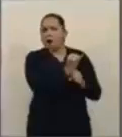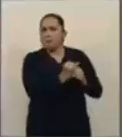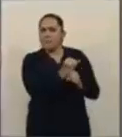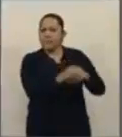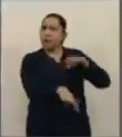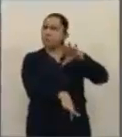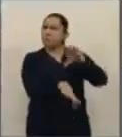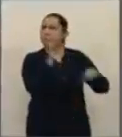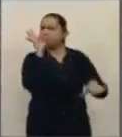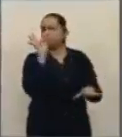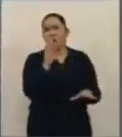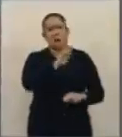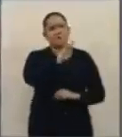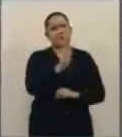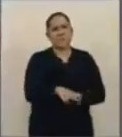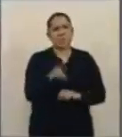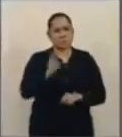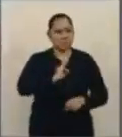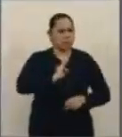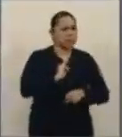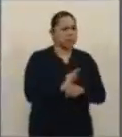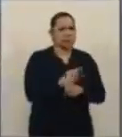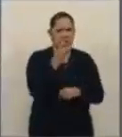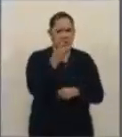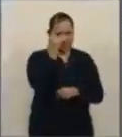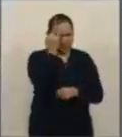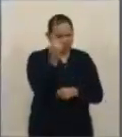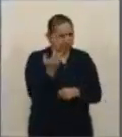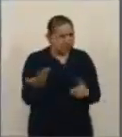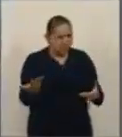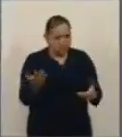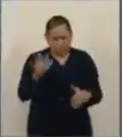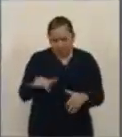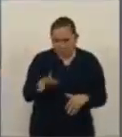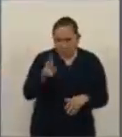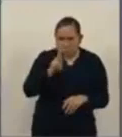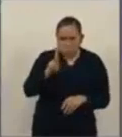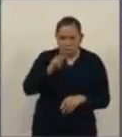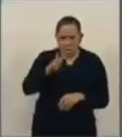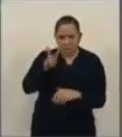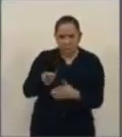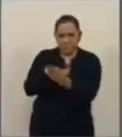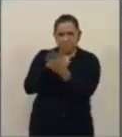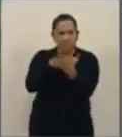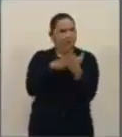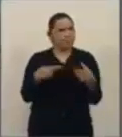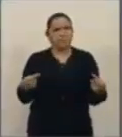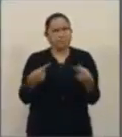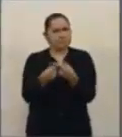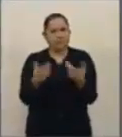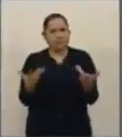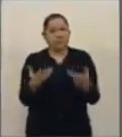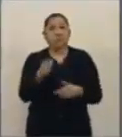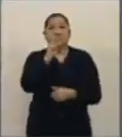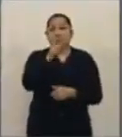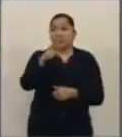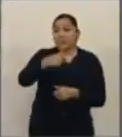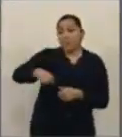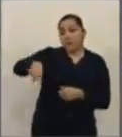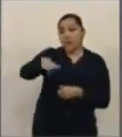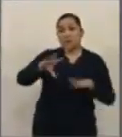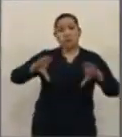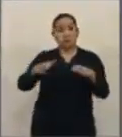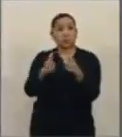Investigaciones periodísticas sustentadas documentalmente y de conocedores como el Grupo Multidisciplinario